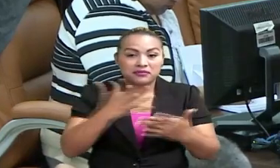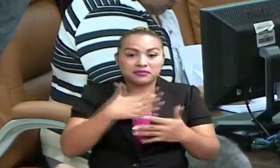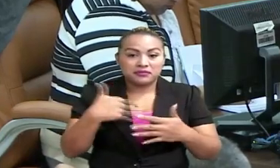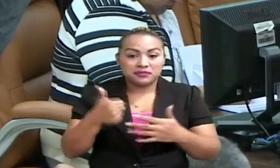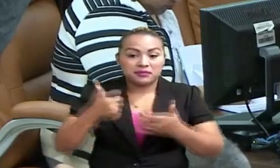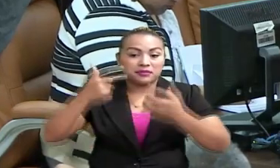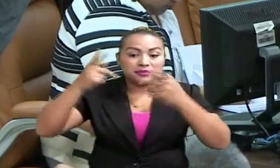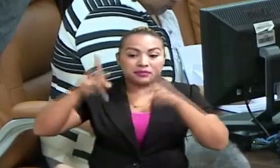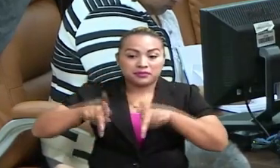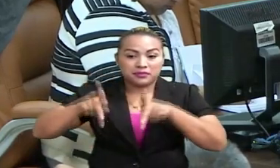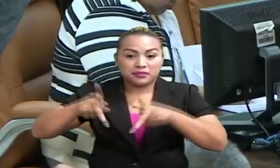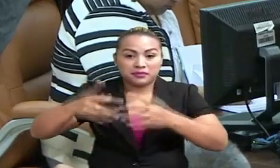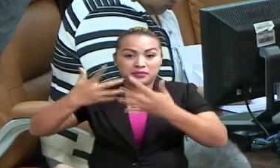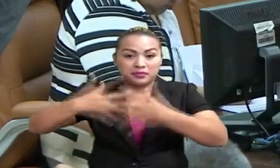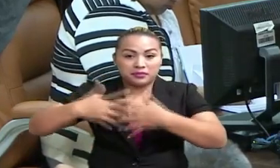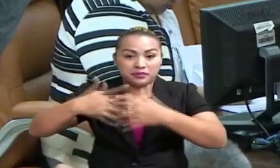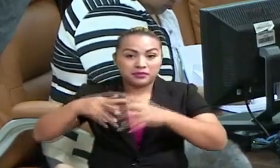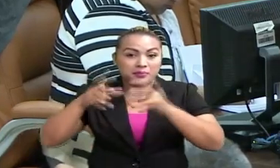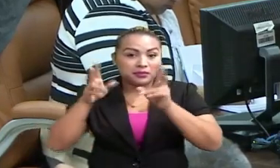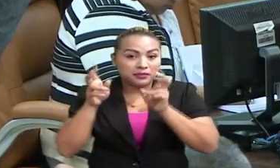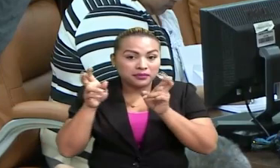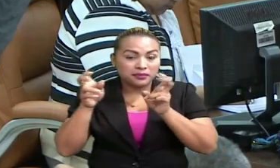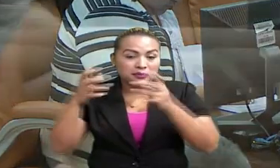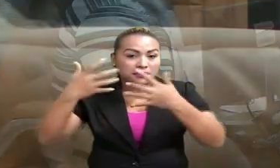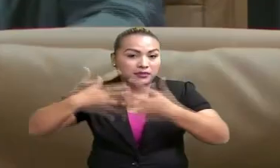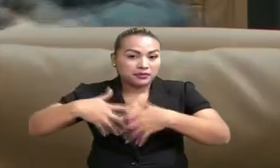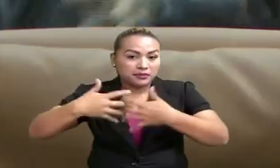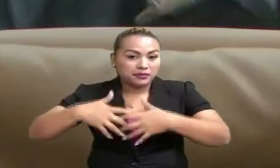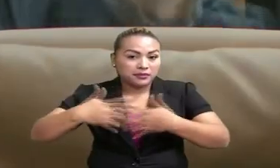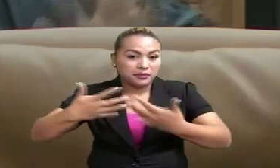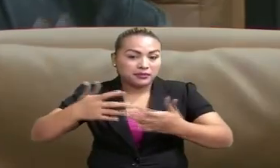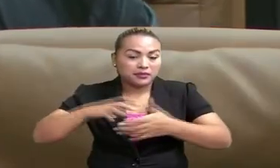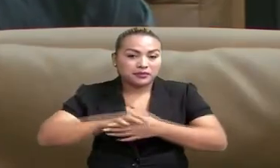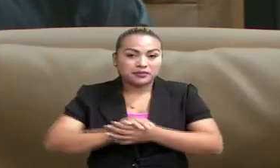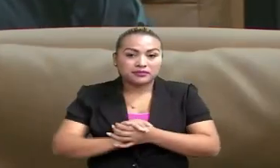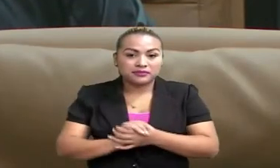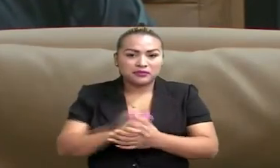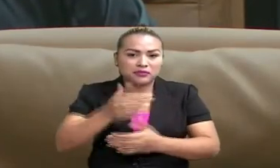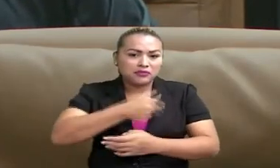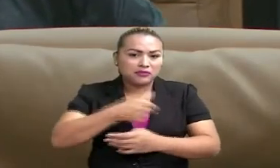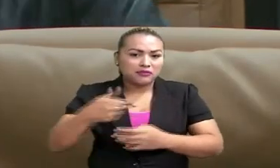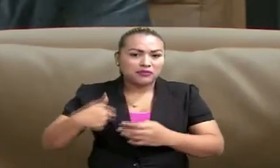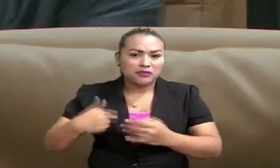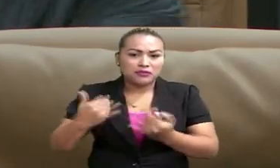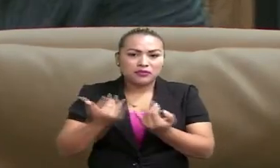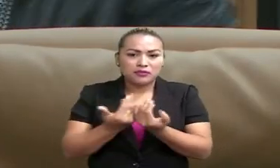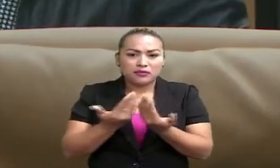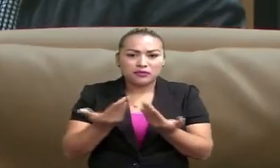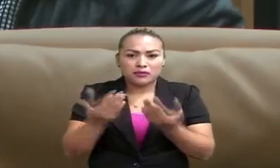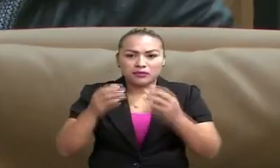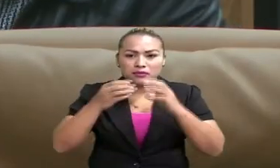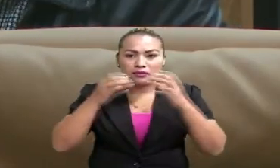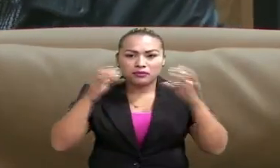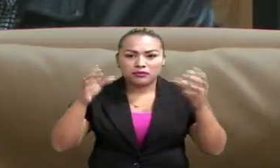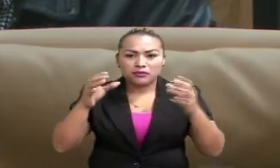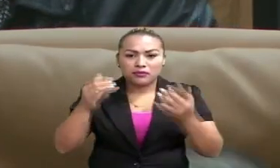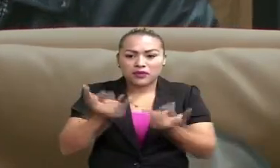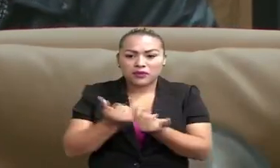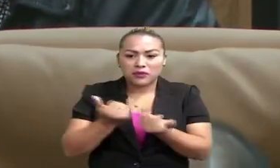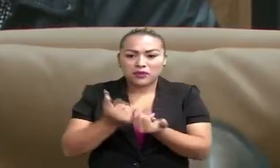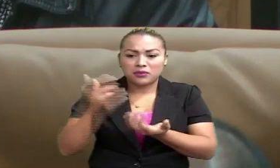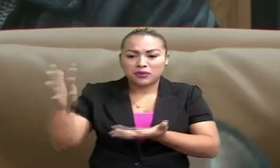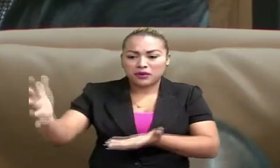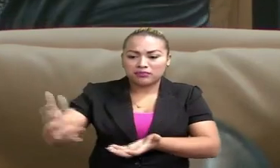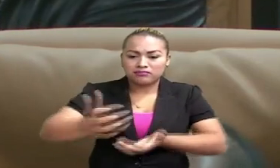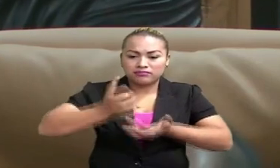empresario, entre comillas, mejor realice sus bienes, agarre su masa de